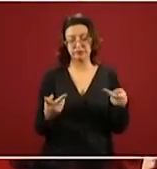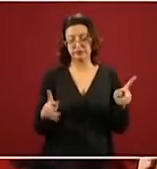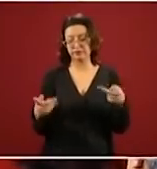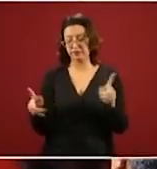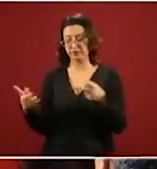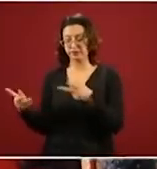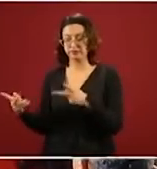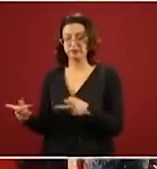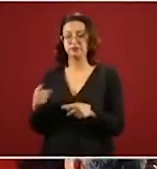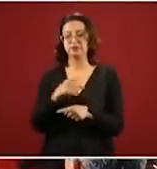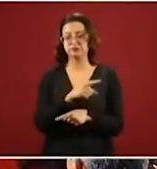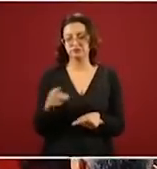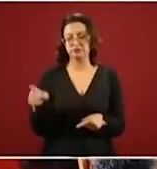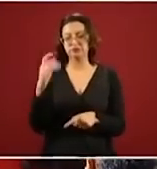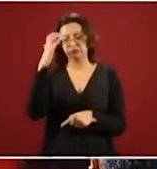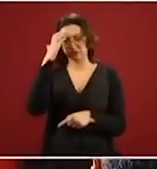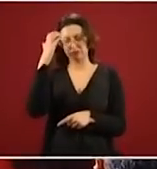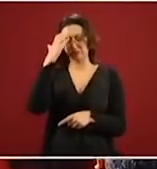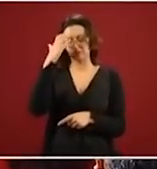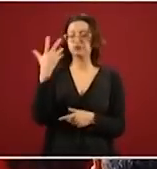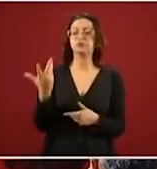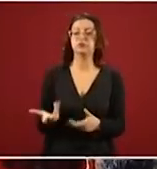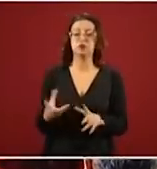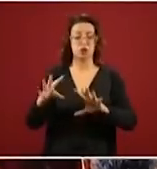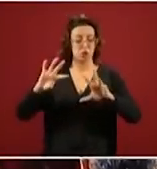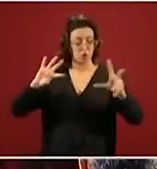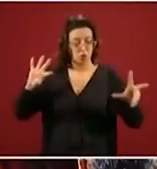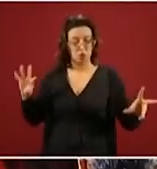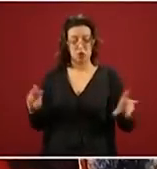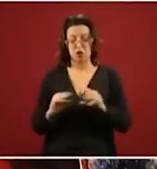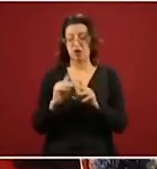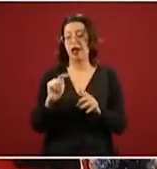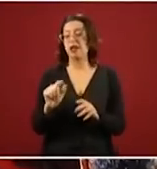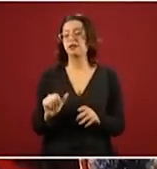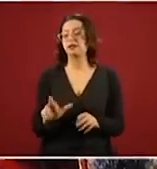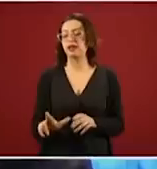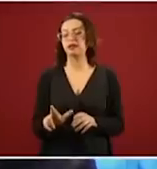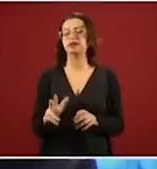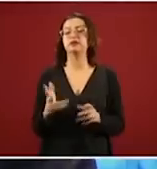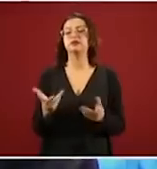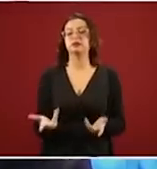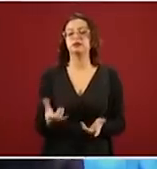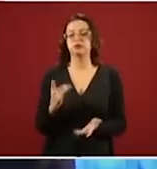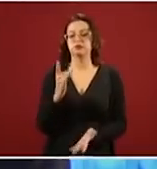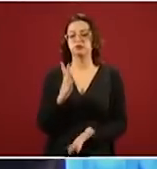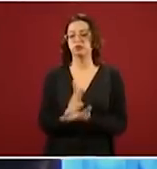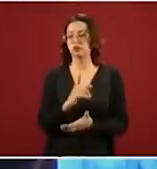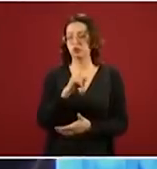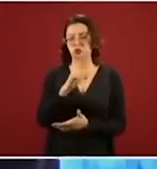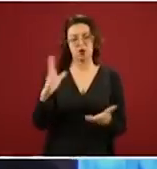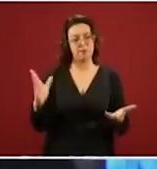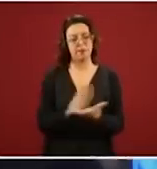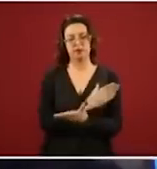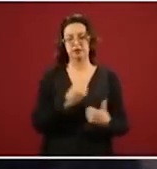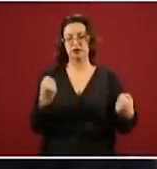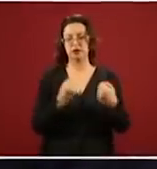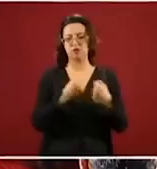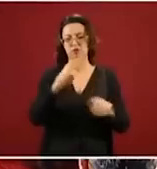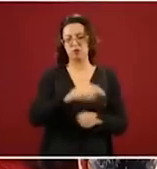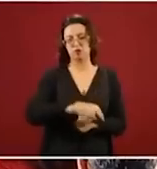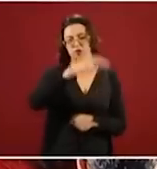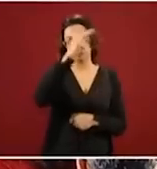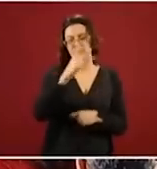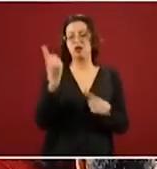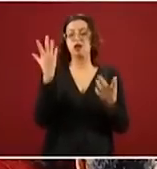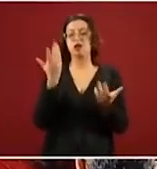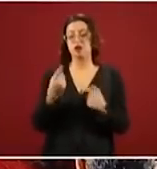tar delatar hacemos el promedio de todas las tarde excepto el tema de frontera y tendremos en este